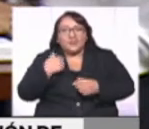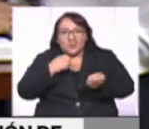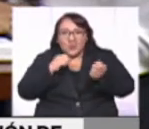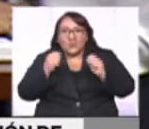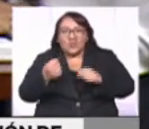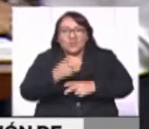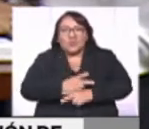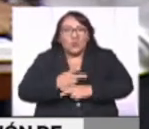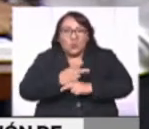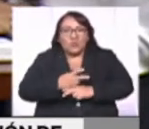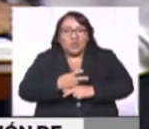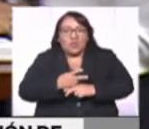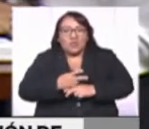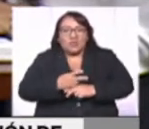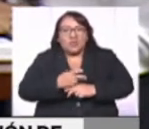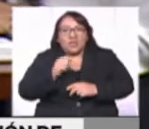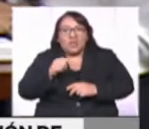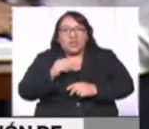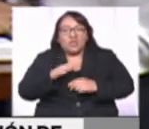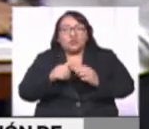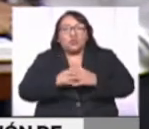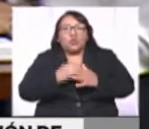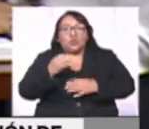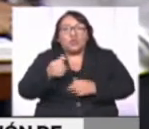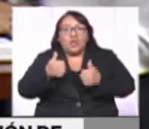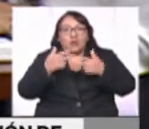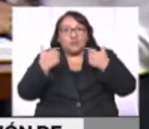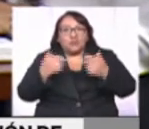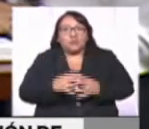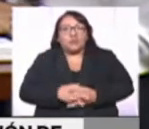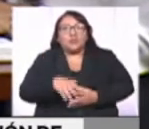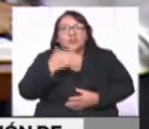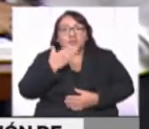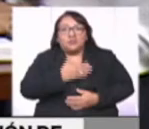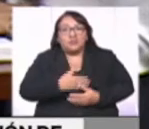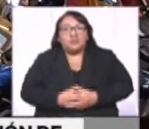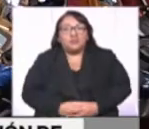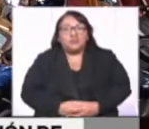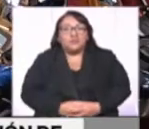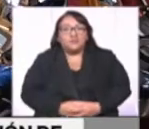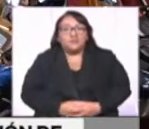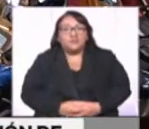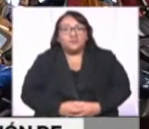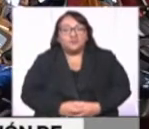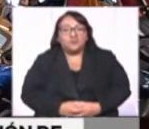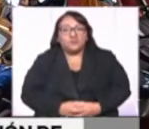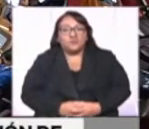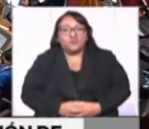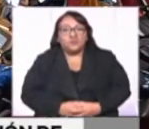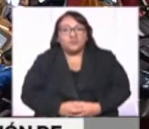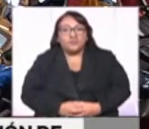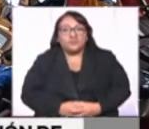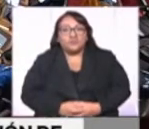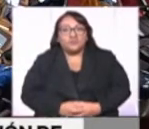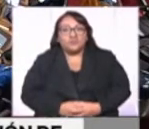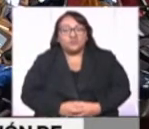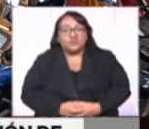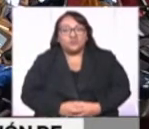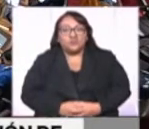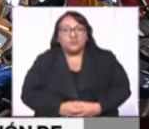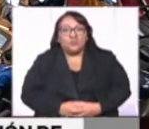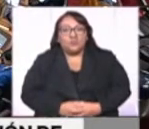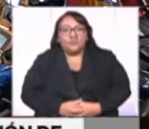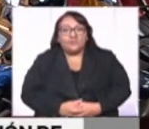la inseguridad ciudadana en el Departamento de Amazonas. Muchas gracias. Muchas gracias, congresista